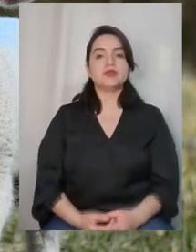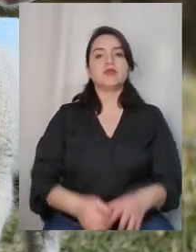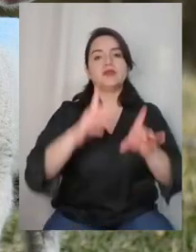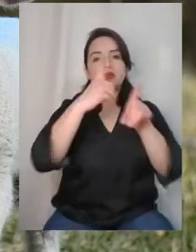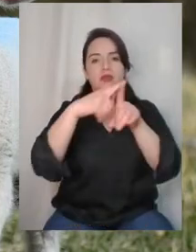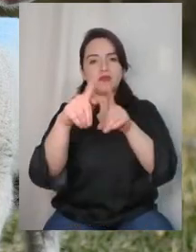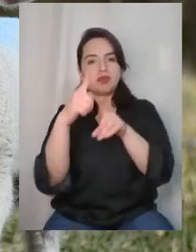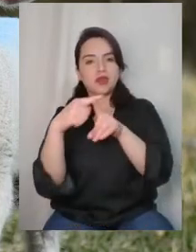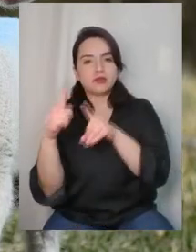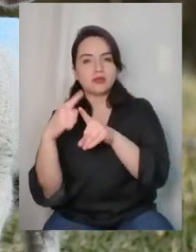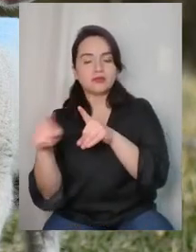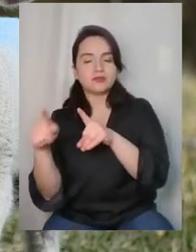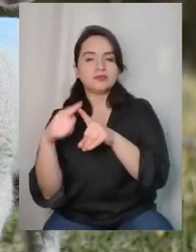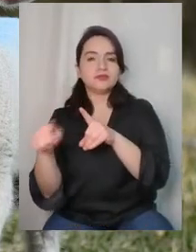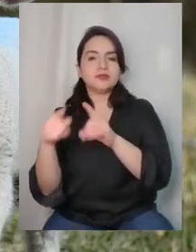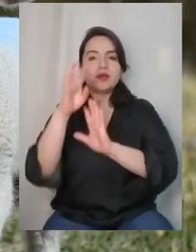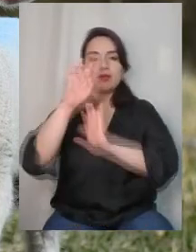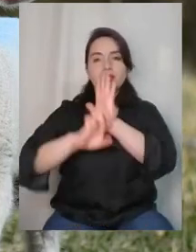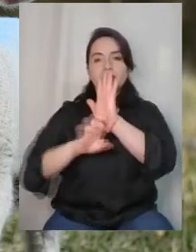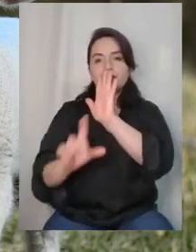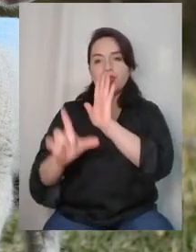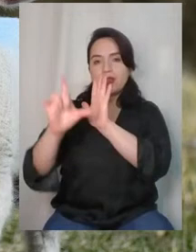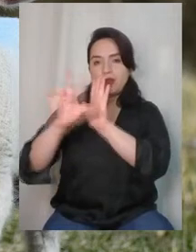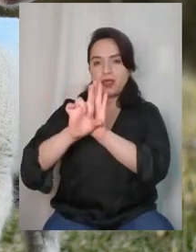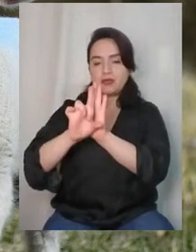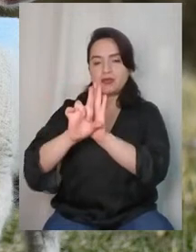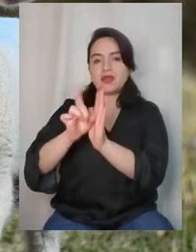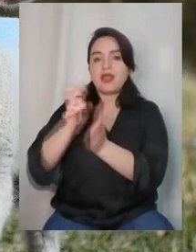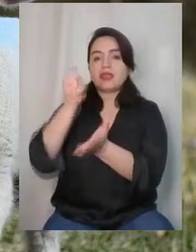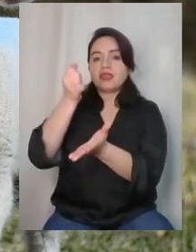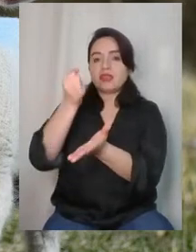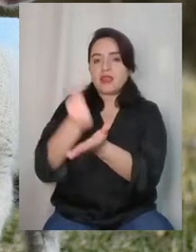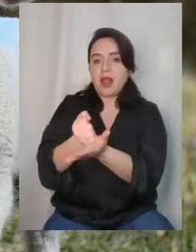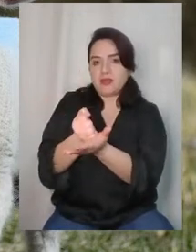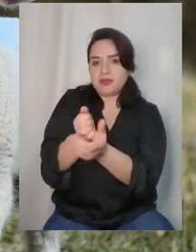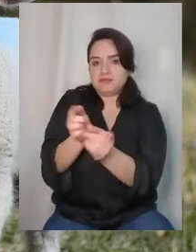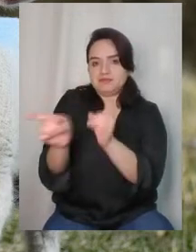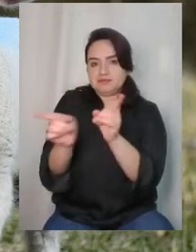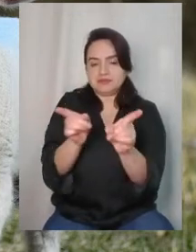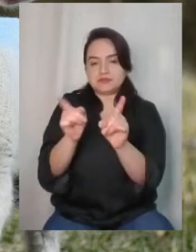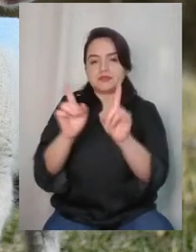distintos proyectos de ley, distintos trámites legislativos. Y además contamos con